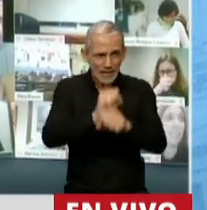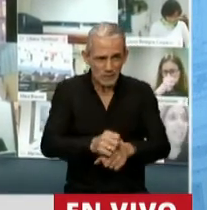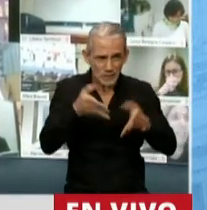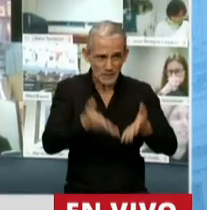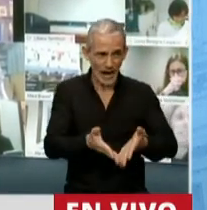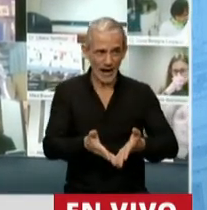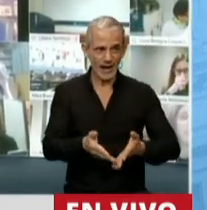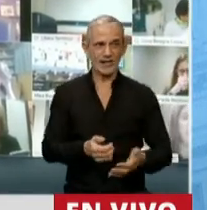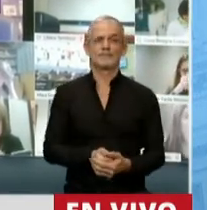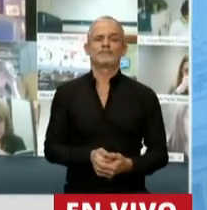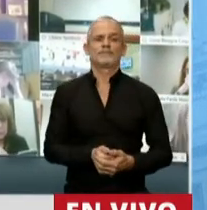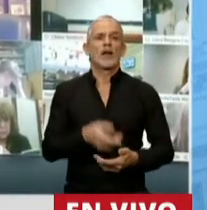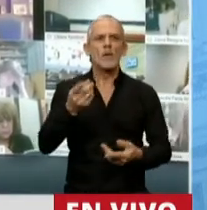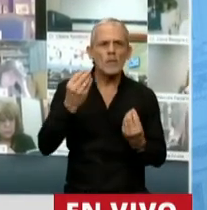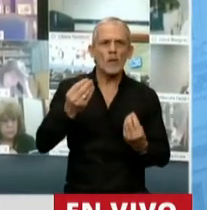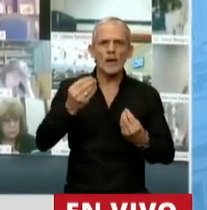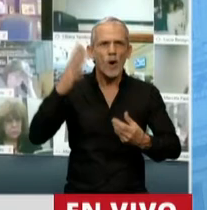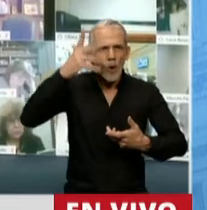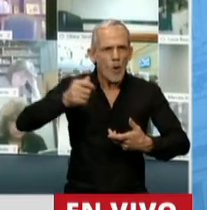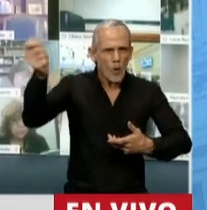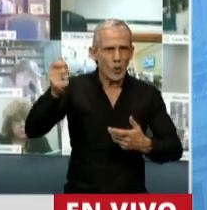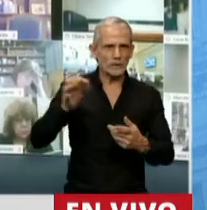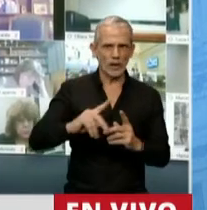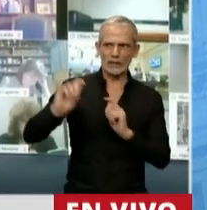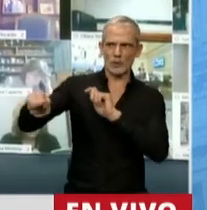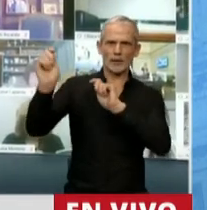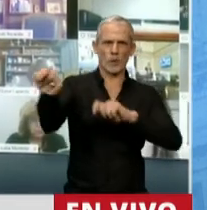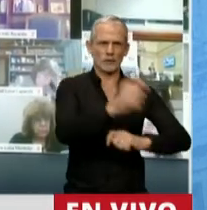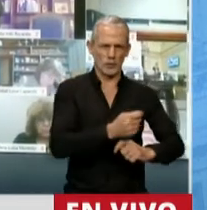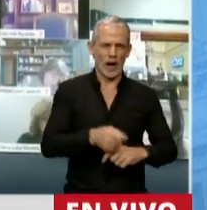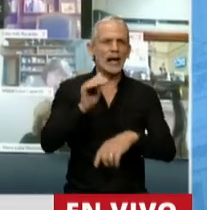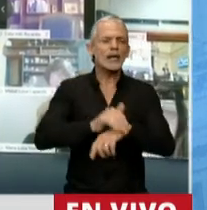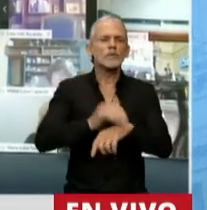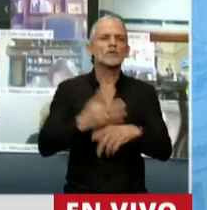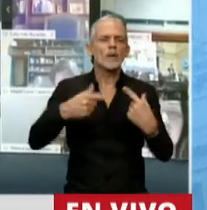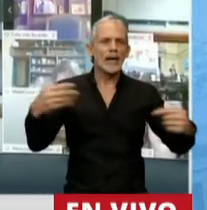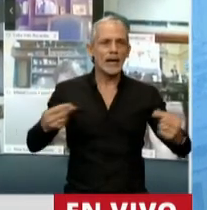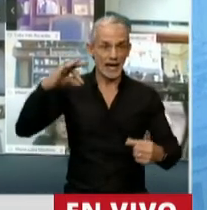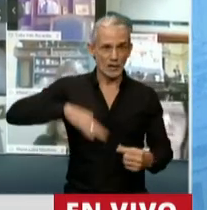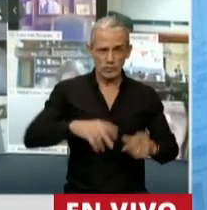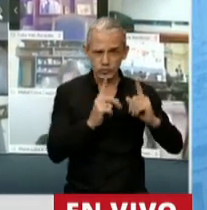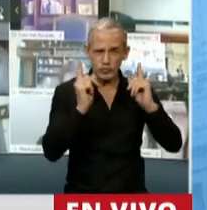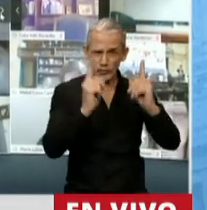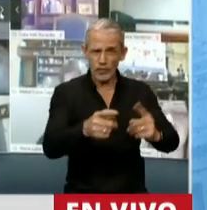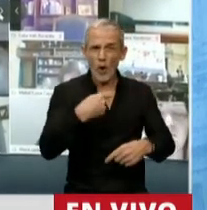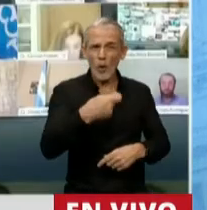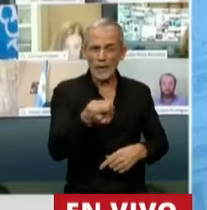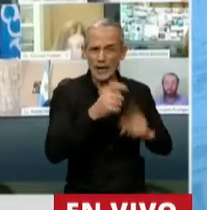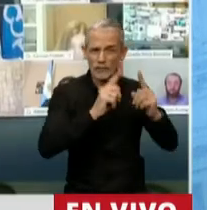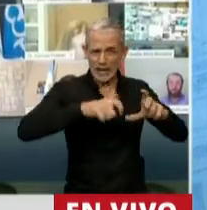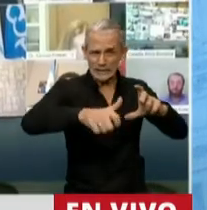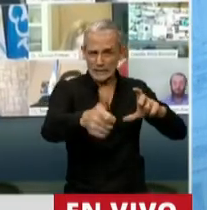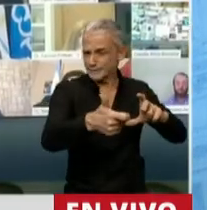ampliar con jueces subrogantes, porque la conocemos muy bien. Que se hagan cargo de haberle congelado los haberes a los jubilados, de suspender